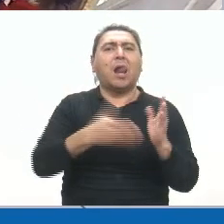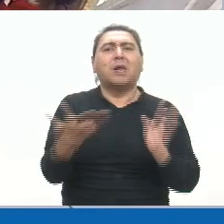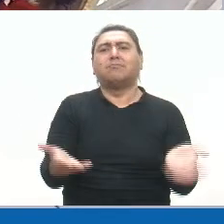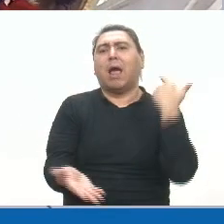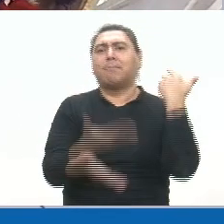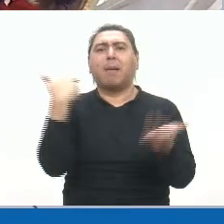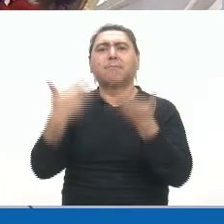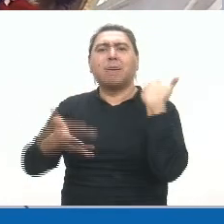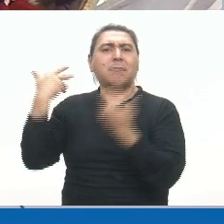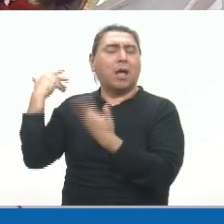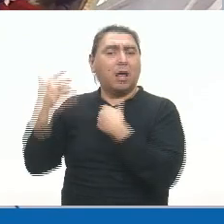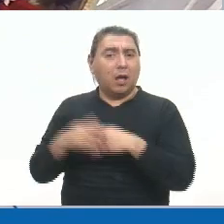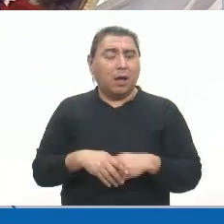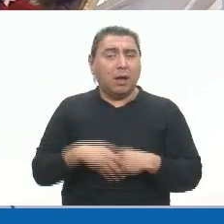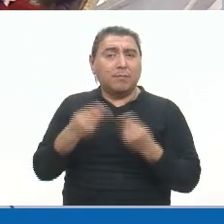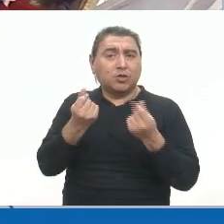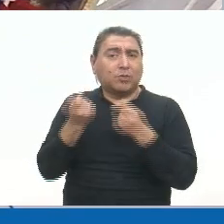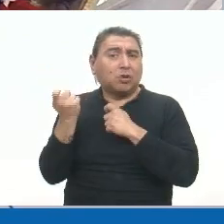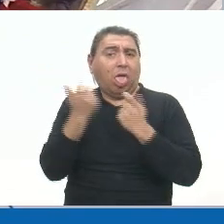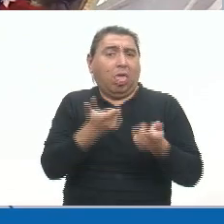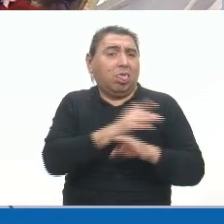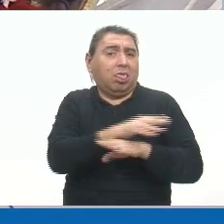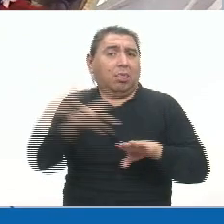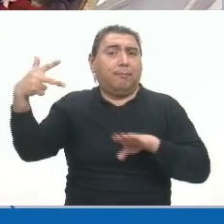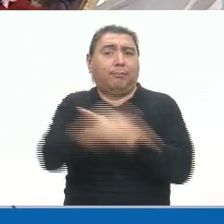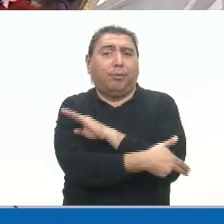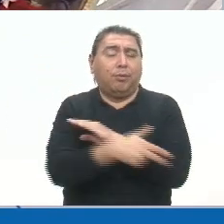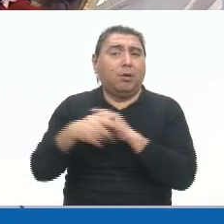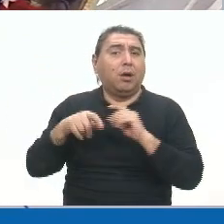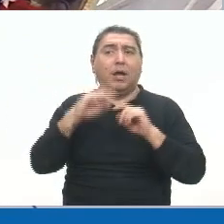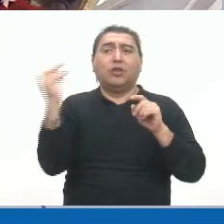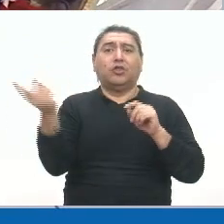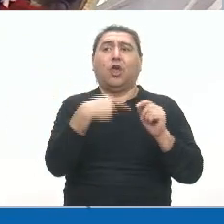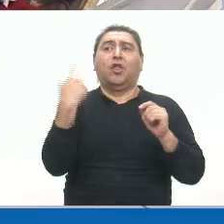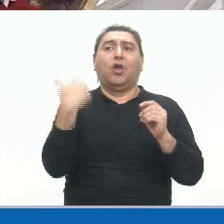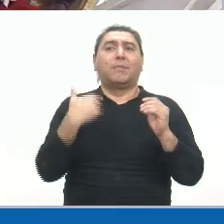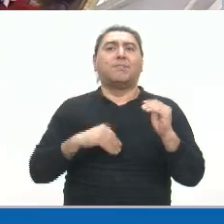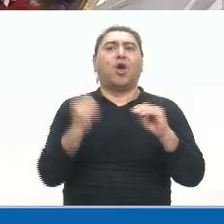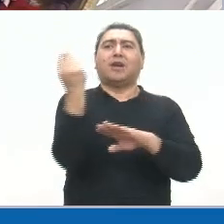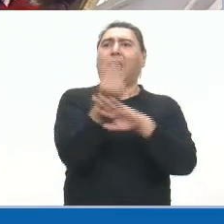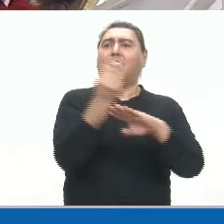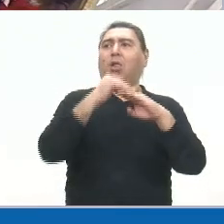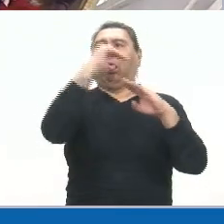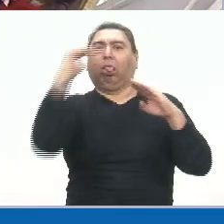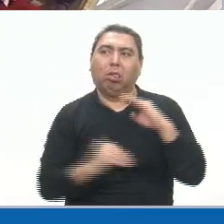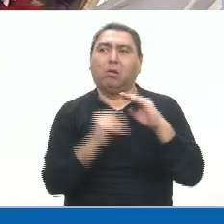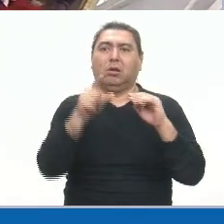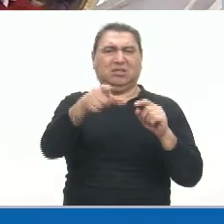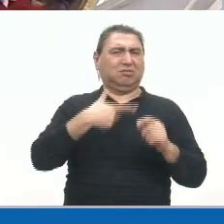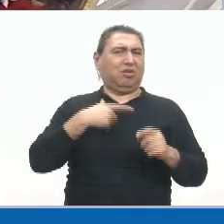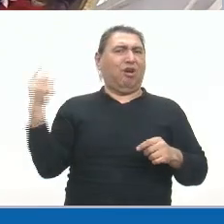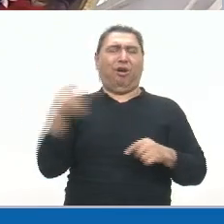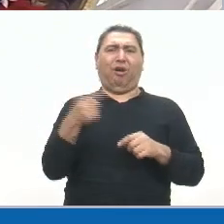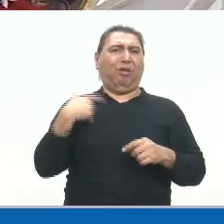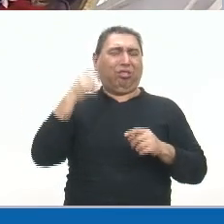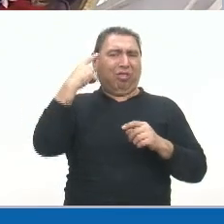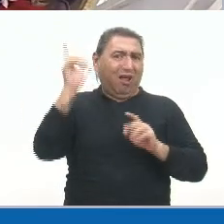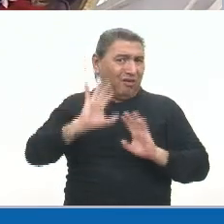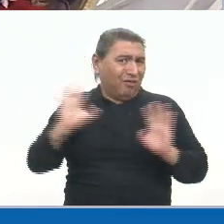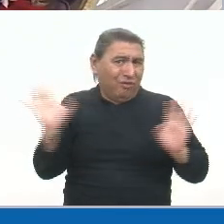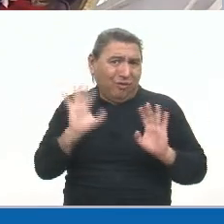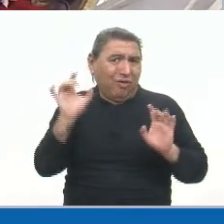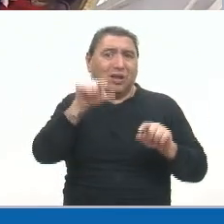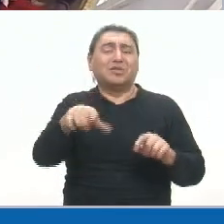absolutamente a todo si nos bajó de Rango absolutamente a todo es ideológico lo que plantea mi ley mi